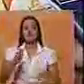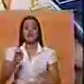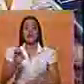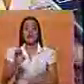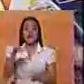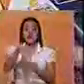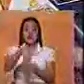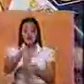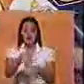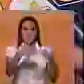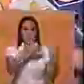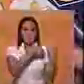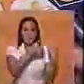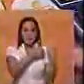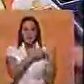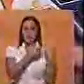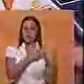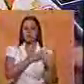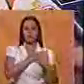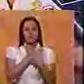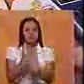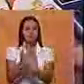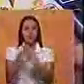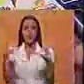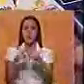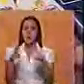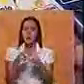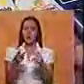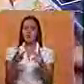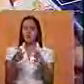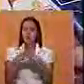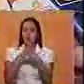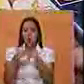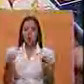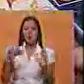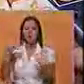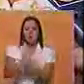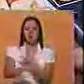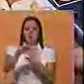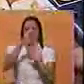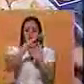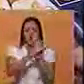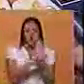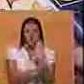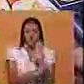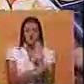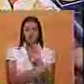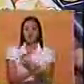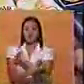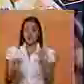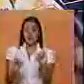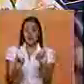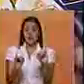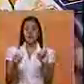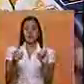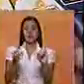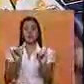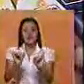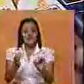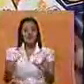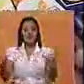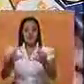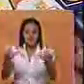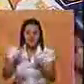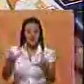Electoral les dio a conocer en términos generales lo que es la norma, que son normas que ya los medios de comunicación y ya todos